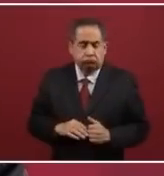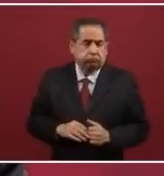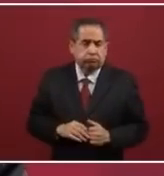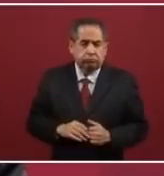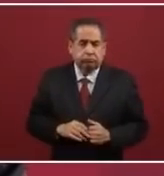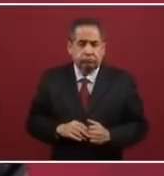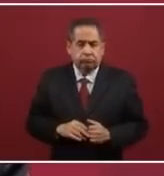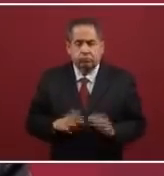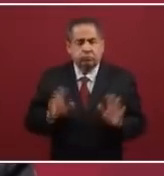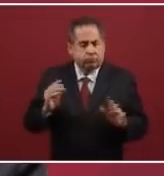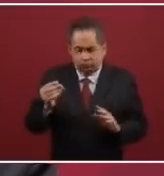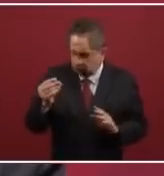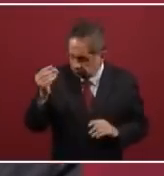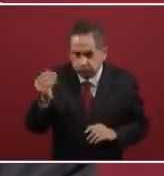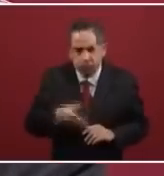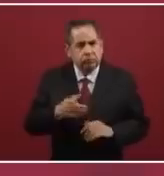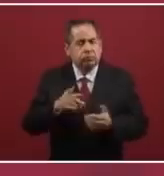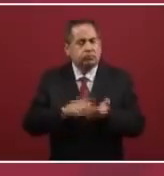aún